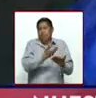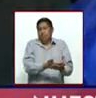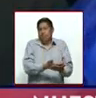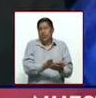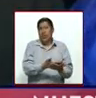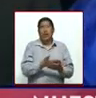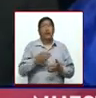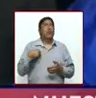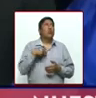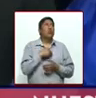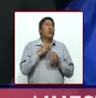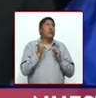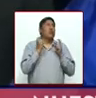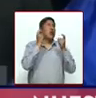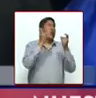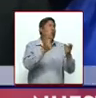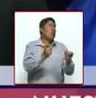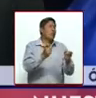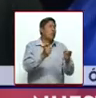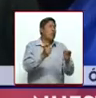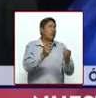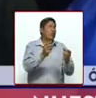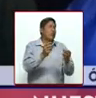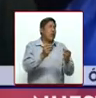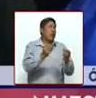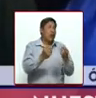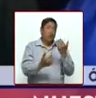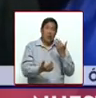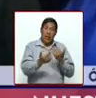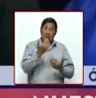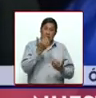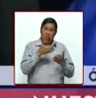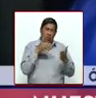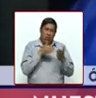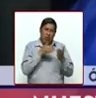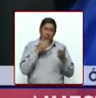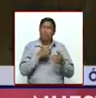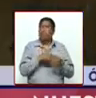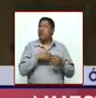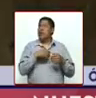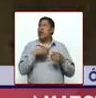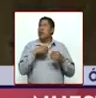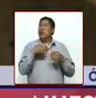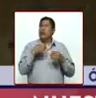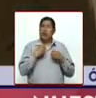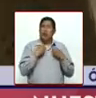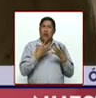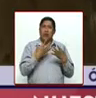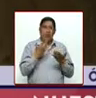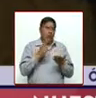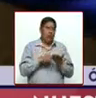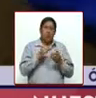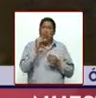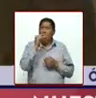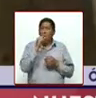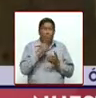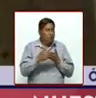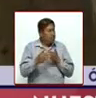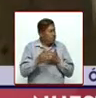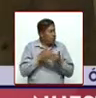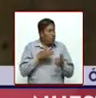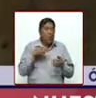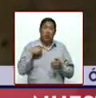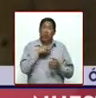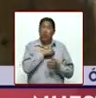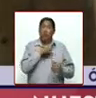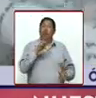Estamos efectuando una donación para los incendios que se han producido en el país, contribuyendo con este granito de arena como Rotary